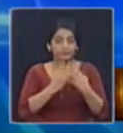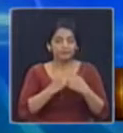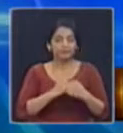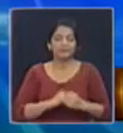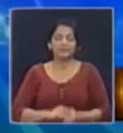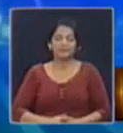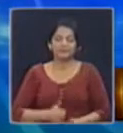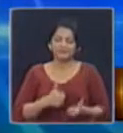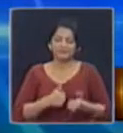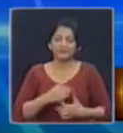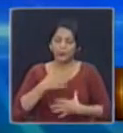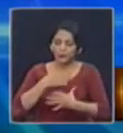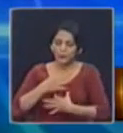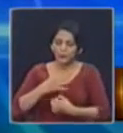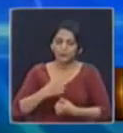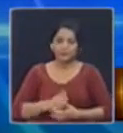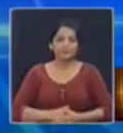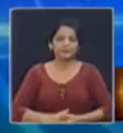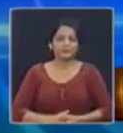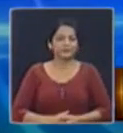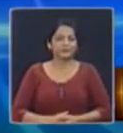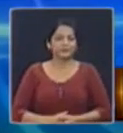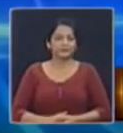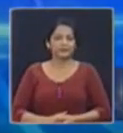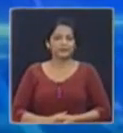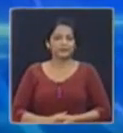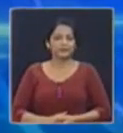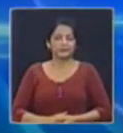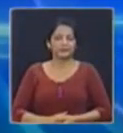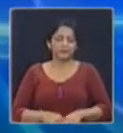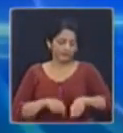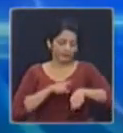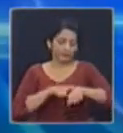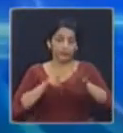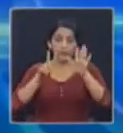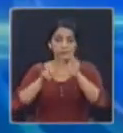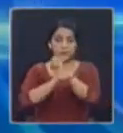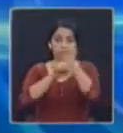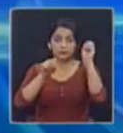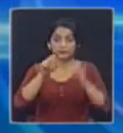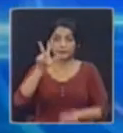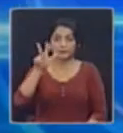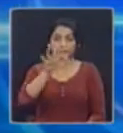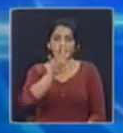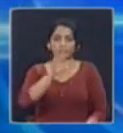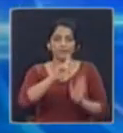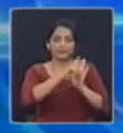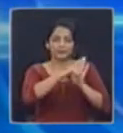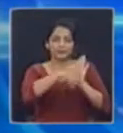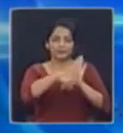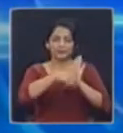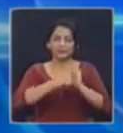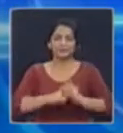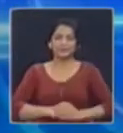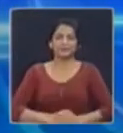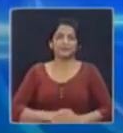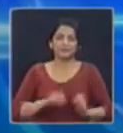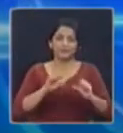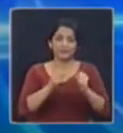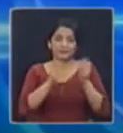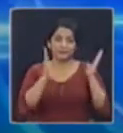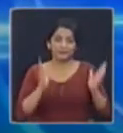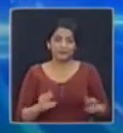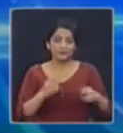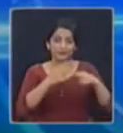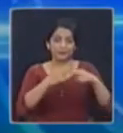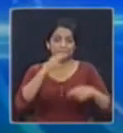de Telerama Noticias. Qué gusto, María Antonieta. Encantada, asambleísta. Encantado. Son las 7 de la mañana, 35 minutos. Conversábamos con el asambleísta César